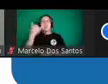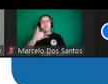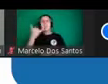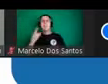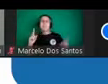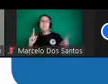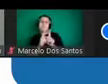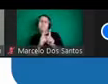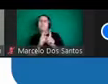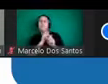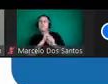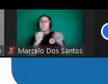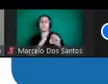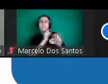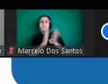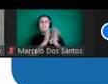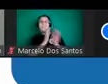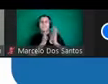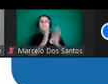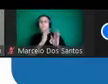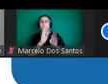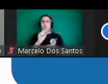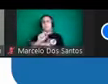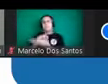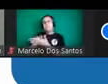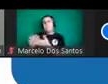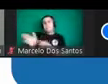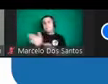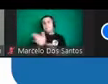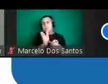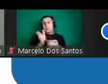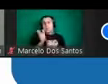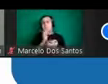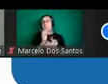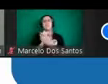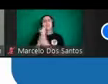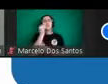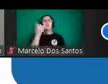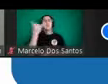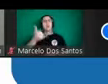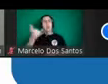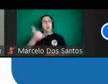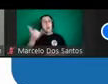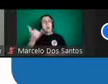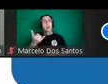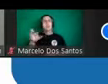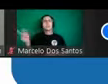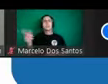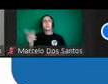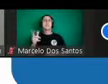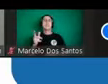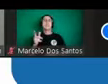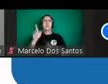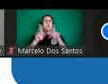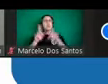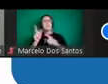de comunicarnos. Ellos se esfuerzan por hacerse entender, ya sea a lo mejor